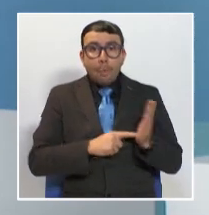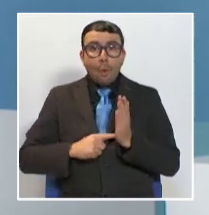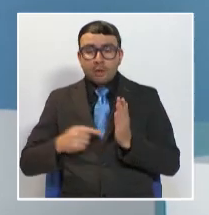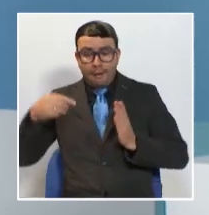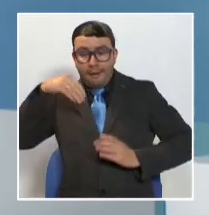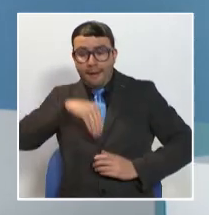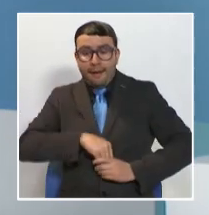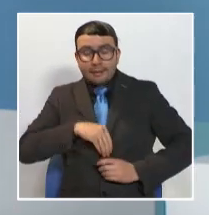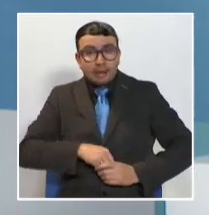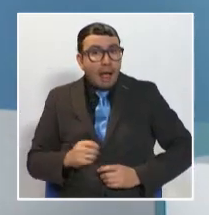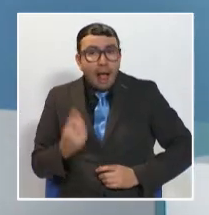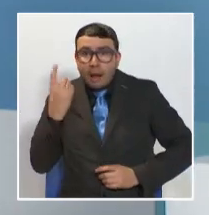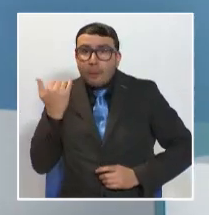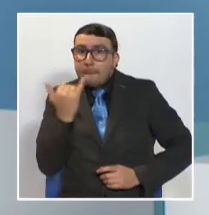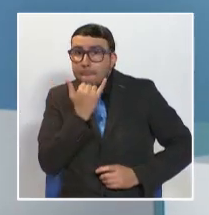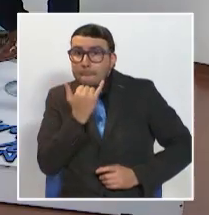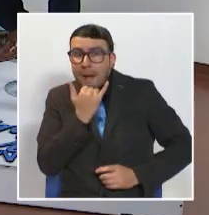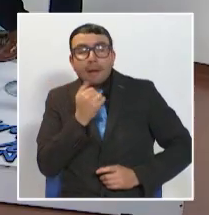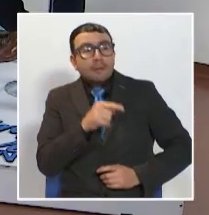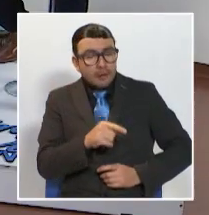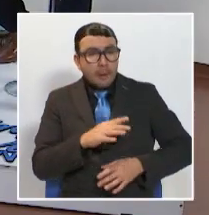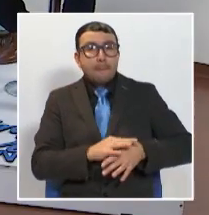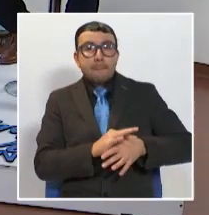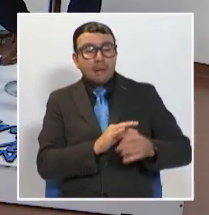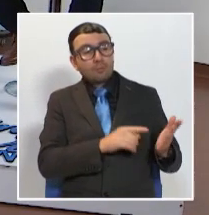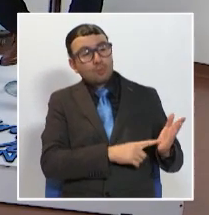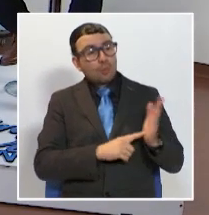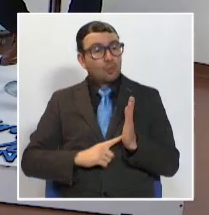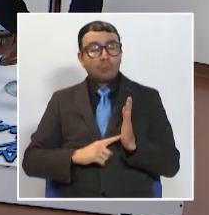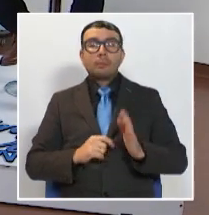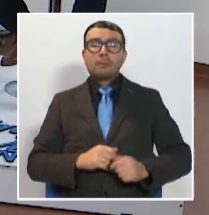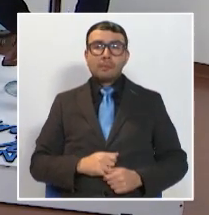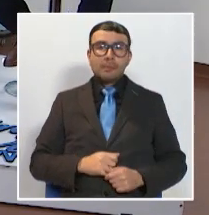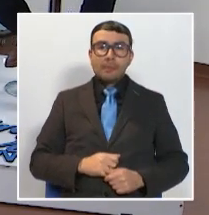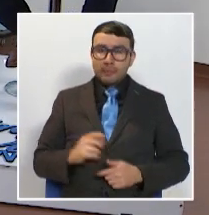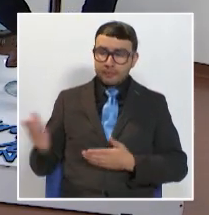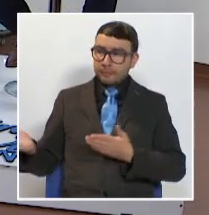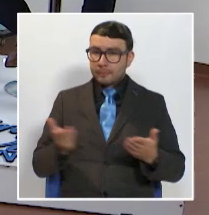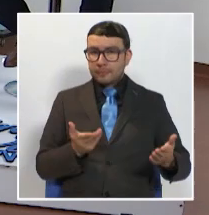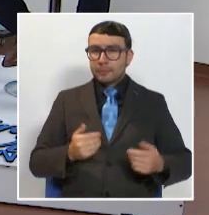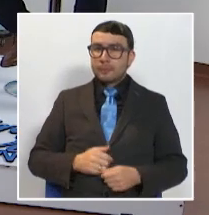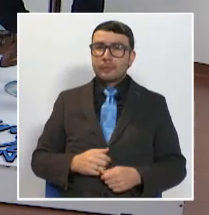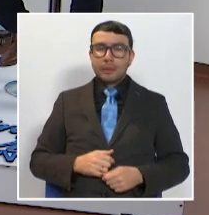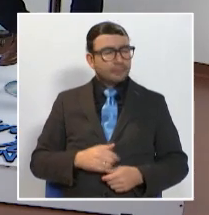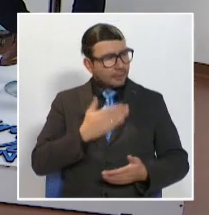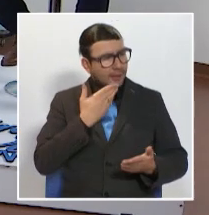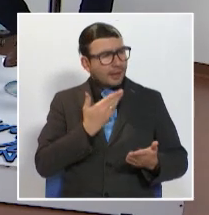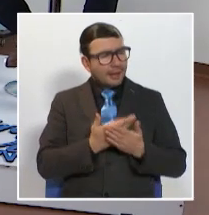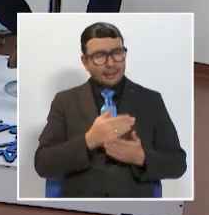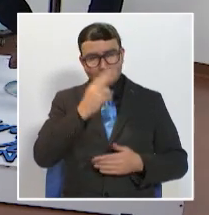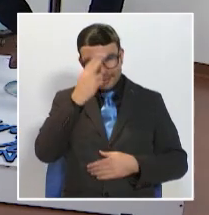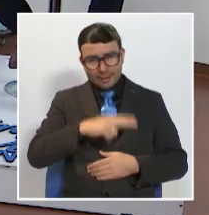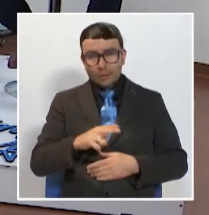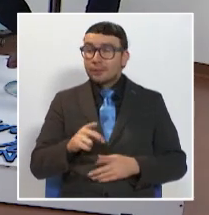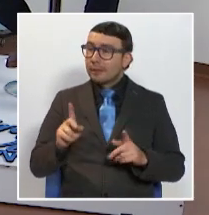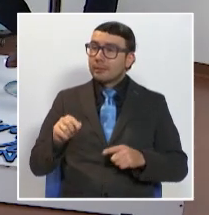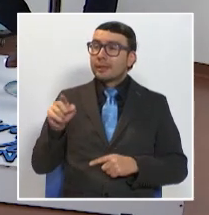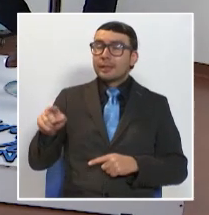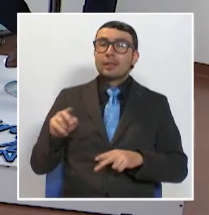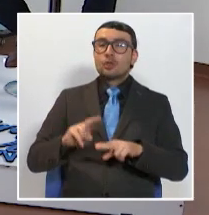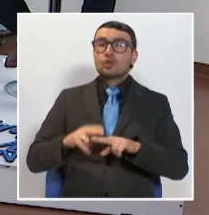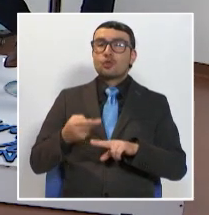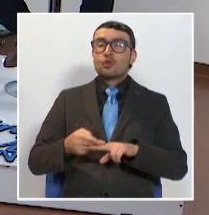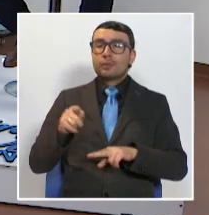nuestro interior. Y bueno, padre, bienvenidos. Gracias, hijo. Gracias a mi sobrina también por estar con nosotros,